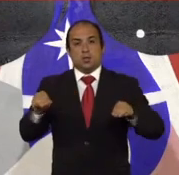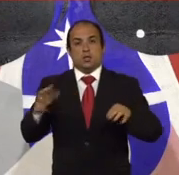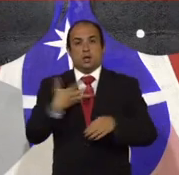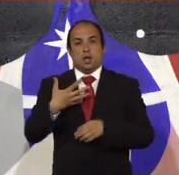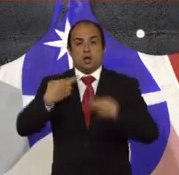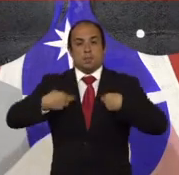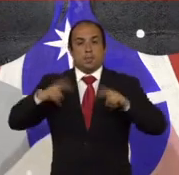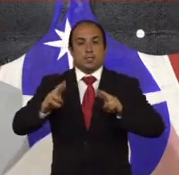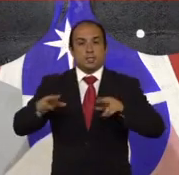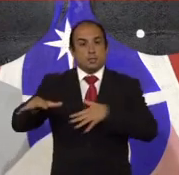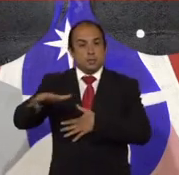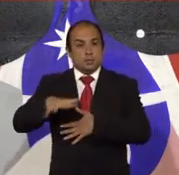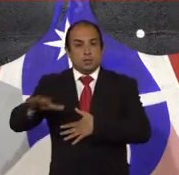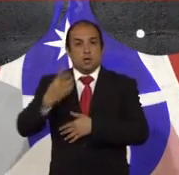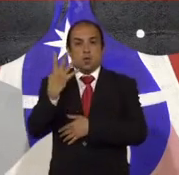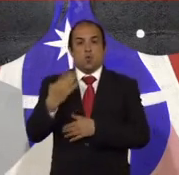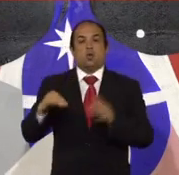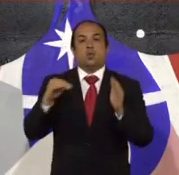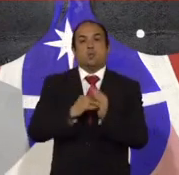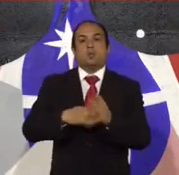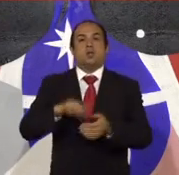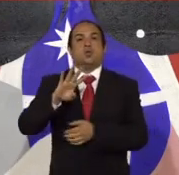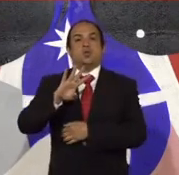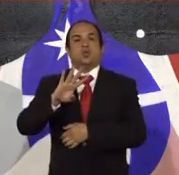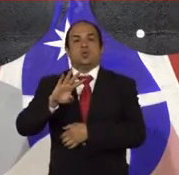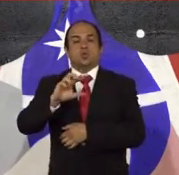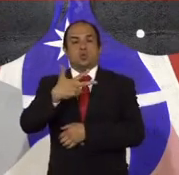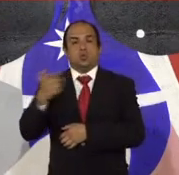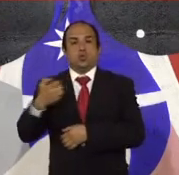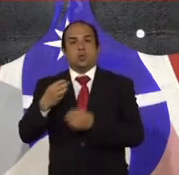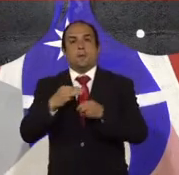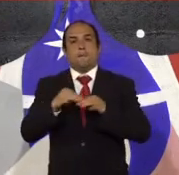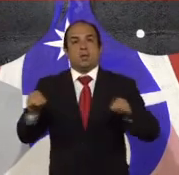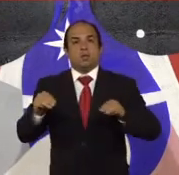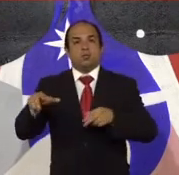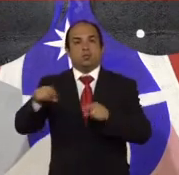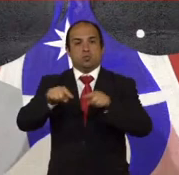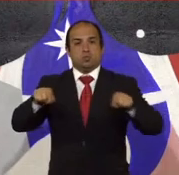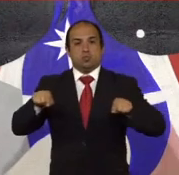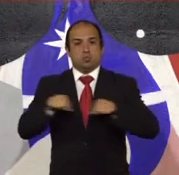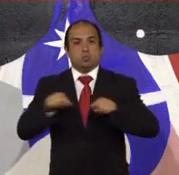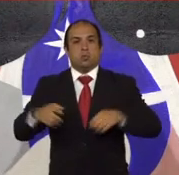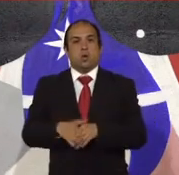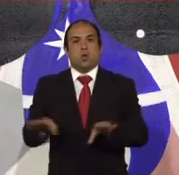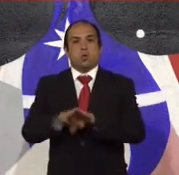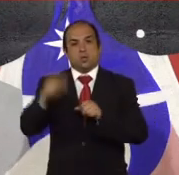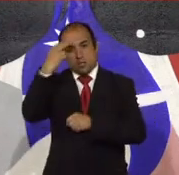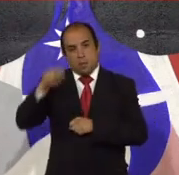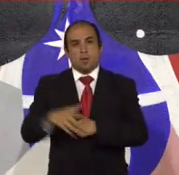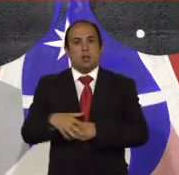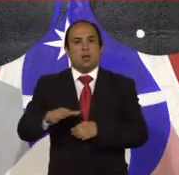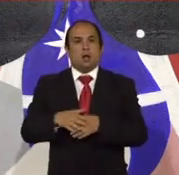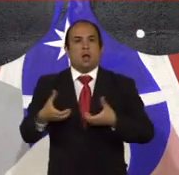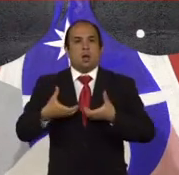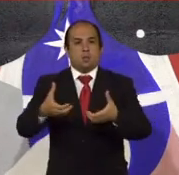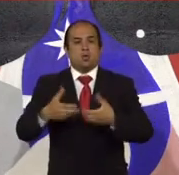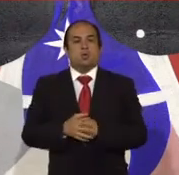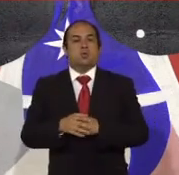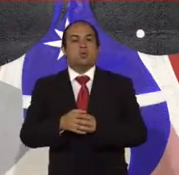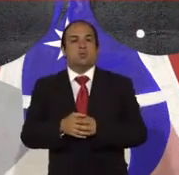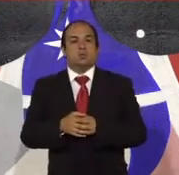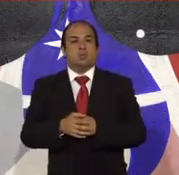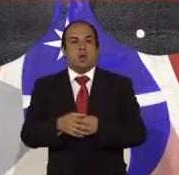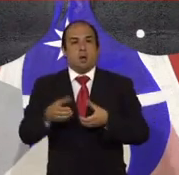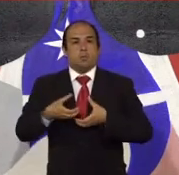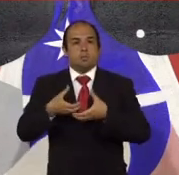en superficie 4.800 metros cuadrados. Como saben, estos senderos Camina Libre, Camina Segura,